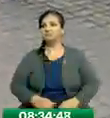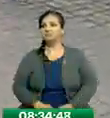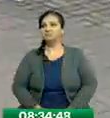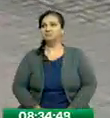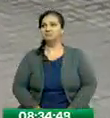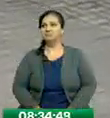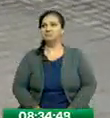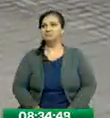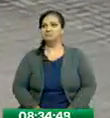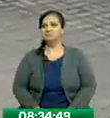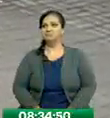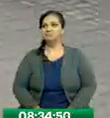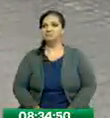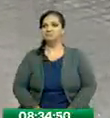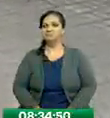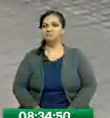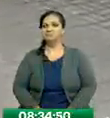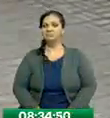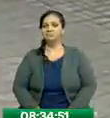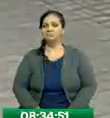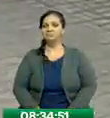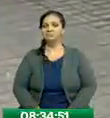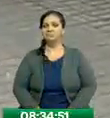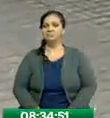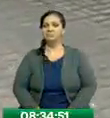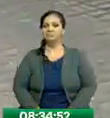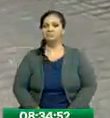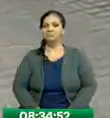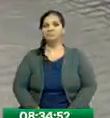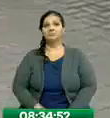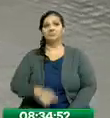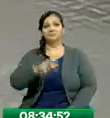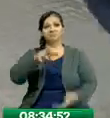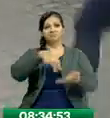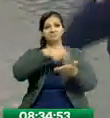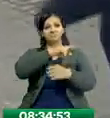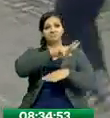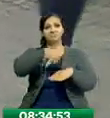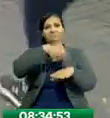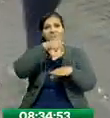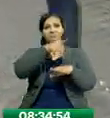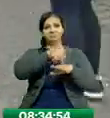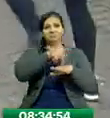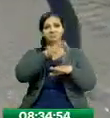i pues los culturales profesional